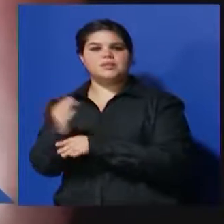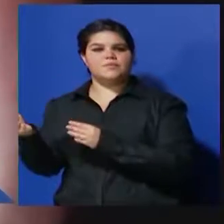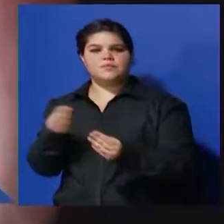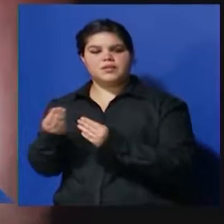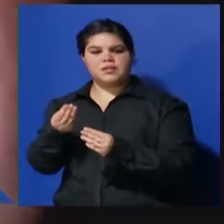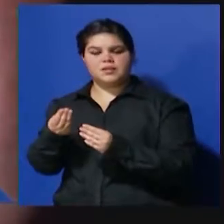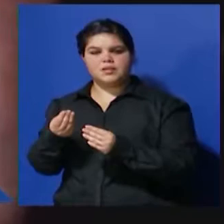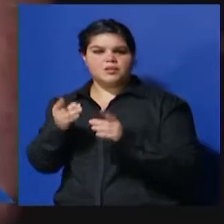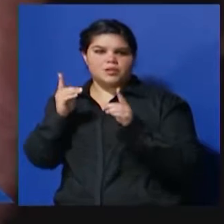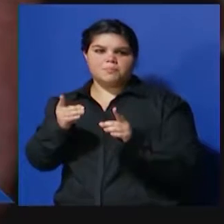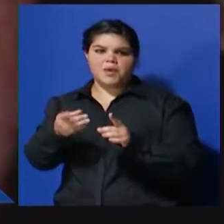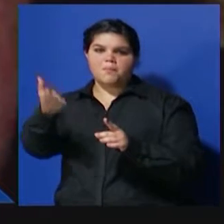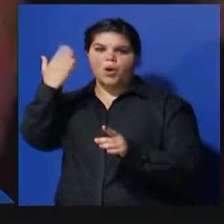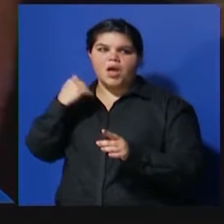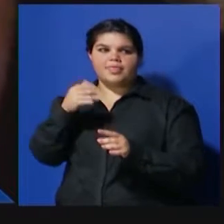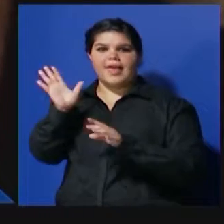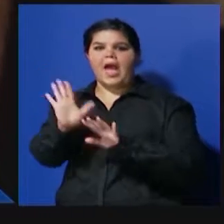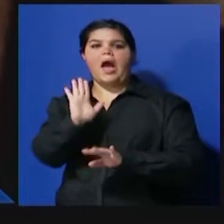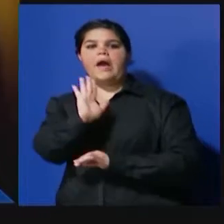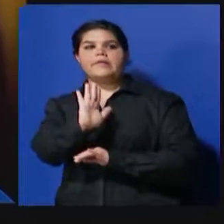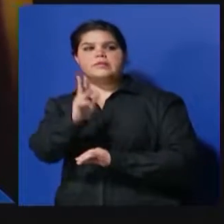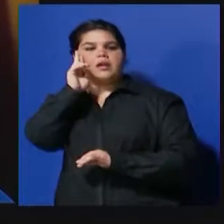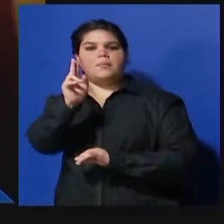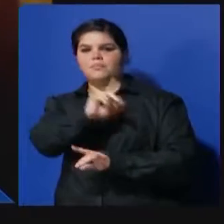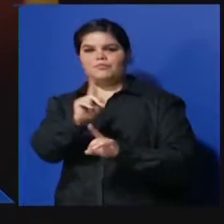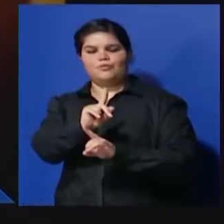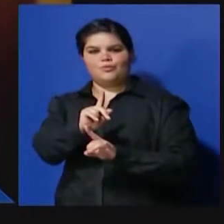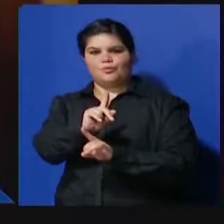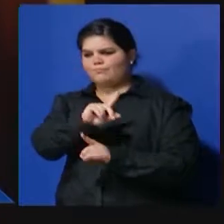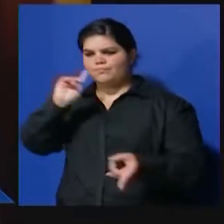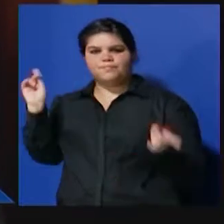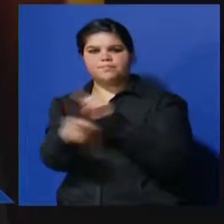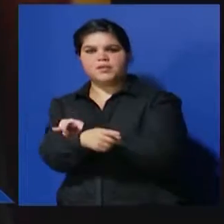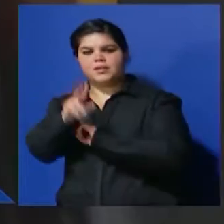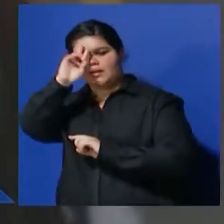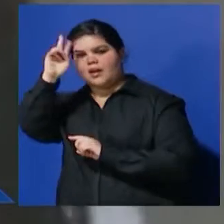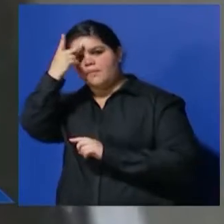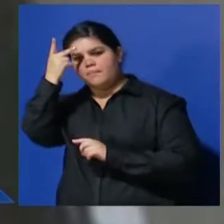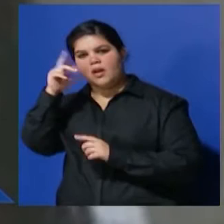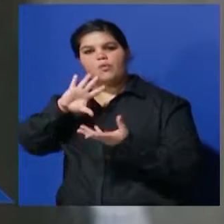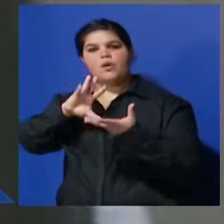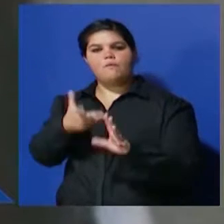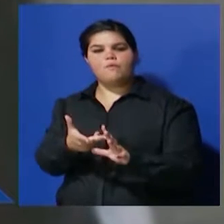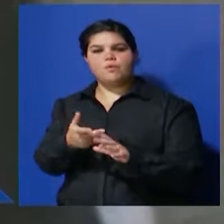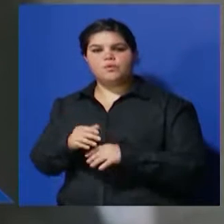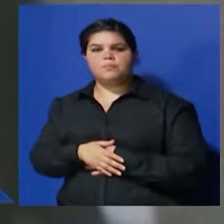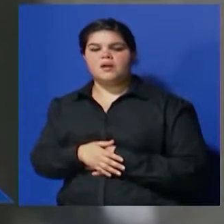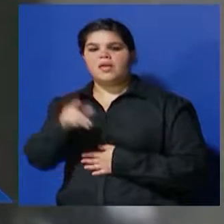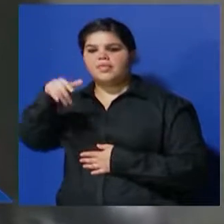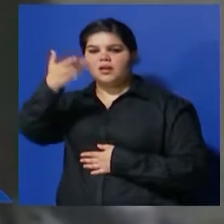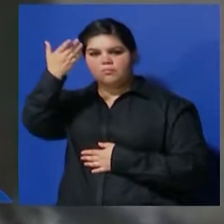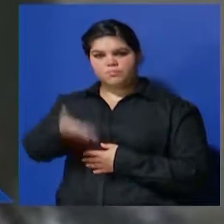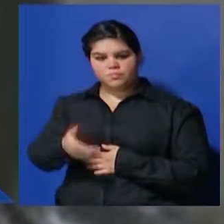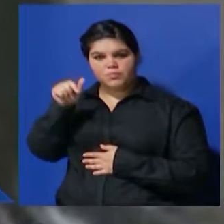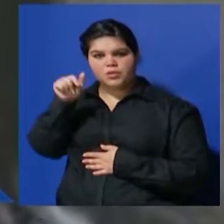como pasa con el androcentrismo, que es justamente cuando la mirada hegemónica y